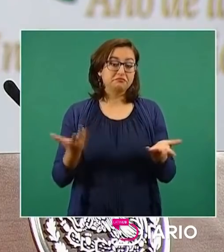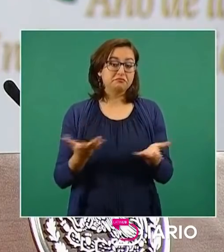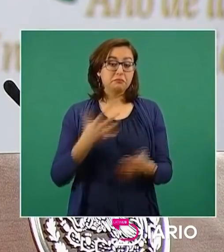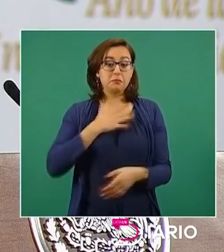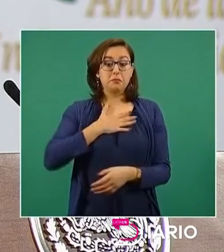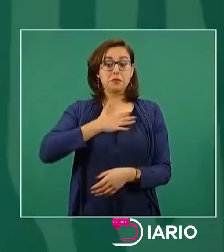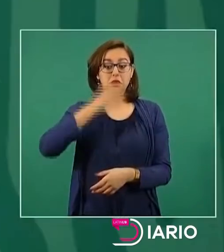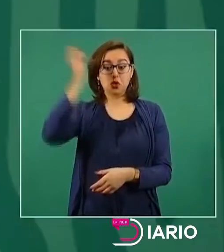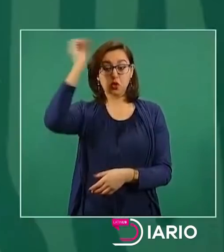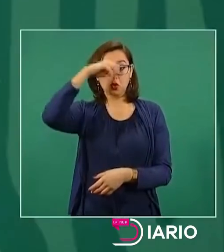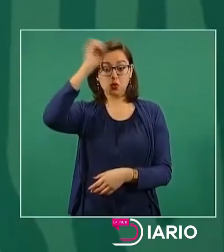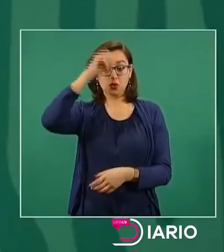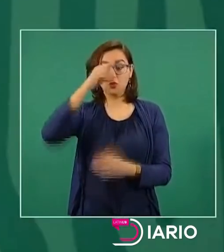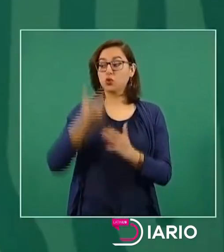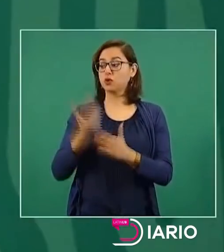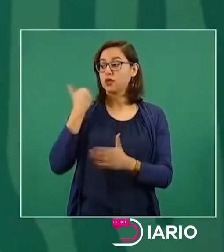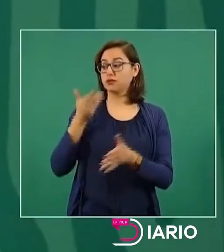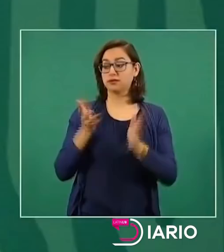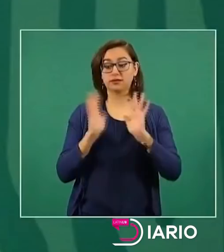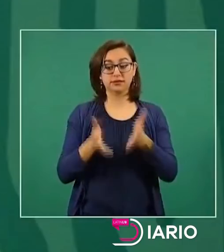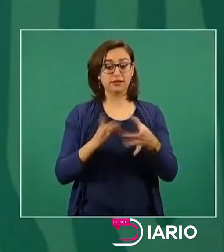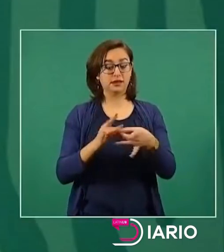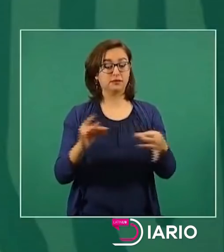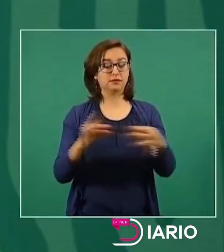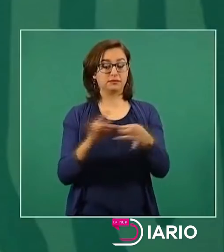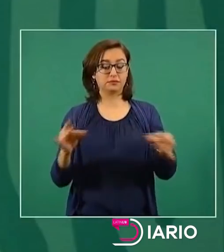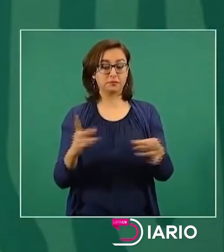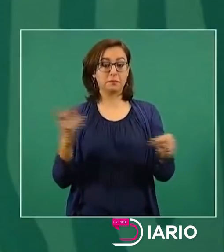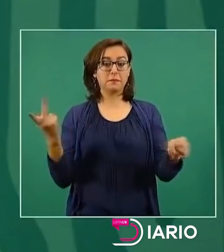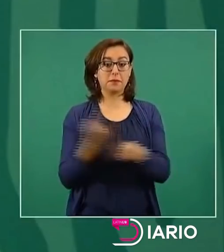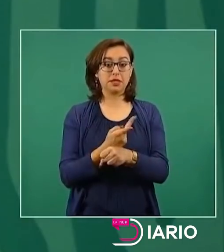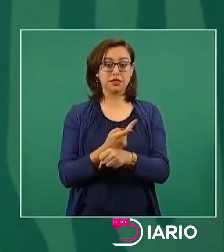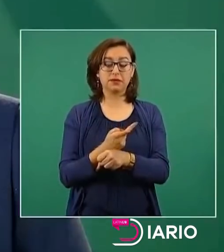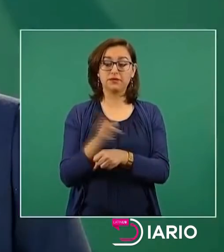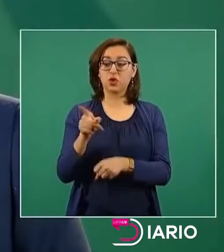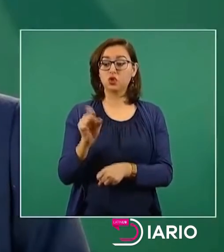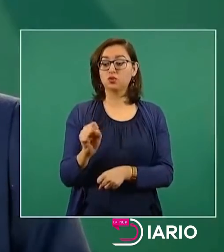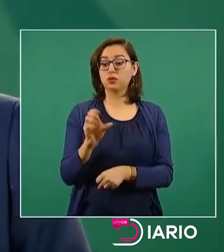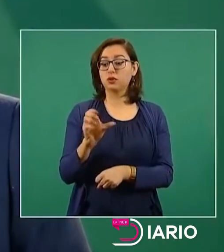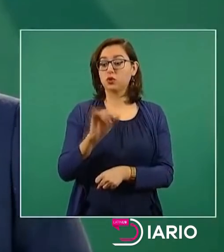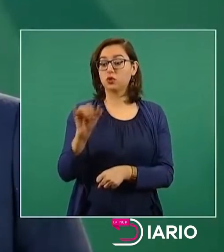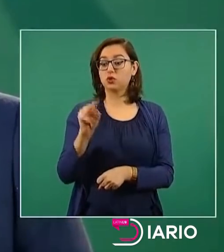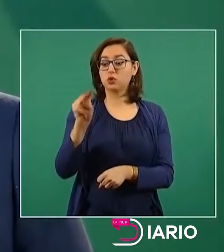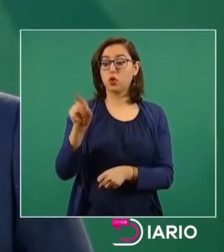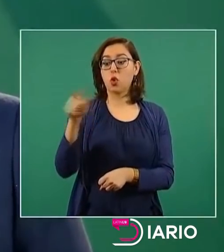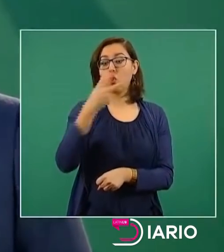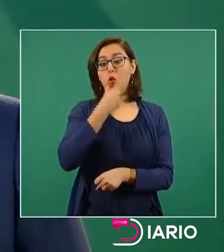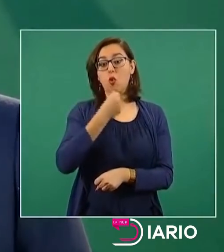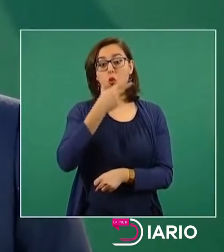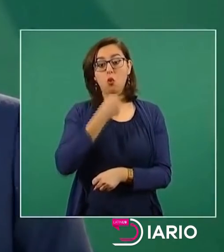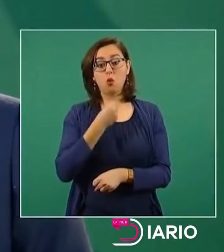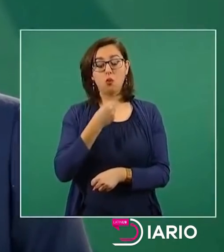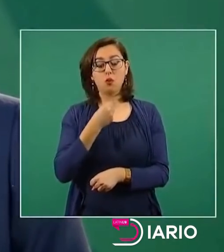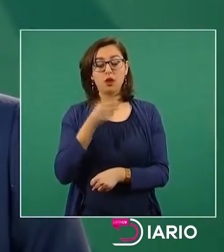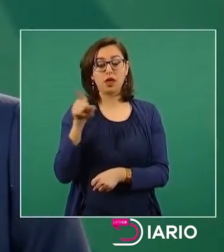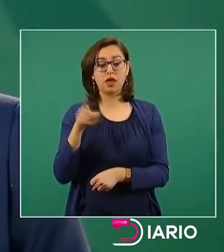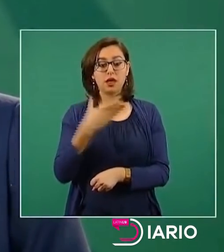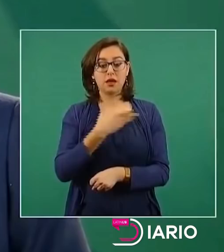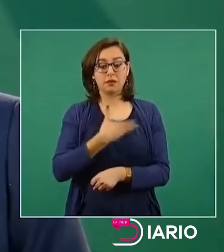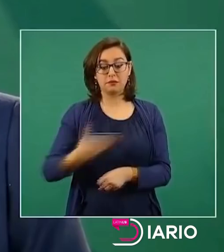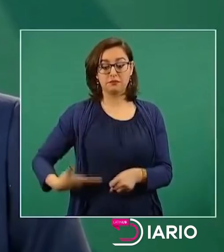es que él ministro presidente de la corte es un hombre íntegro